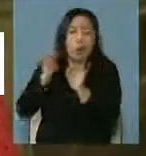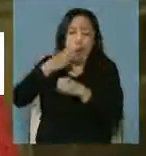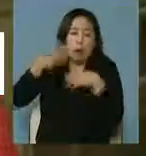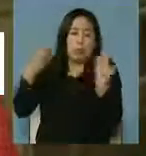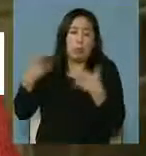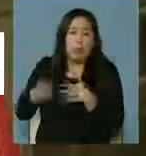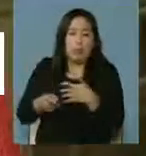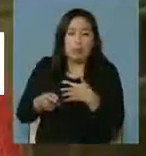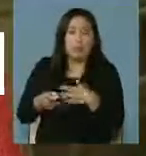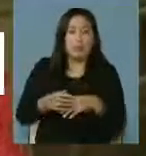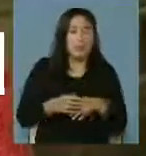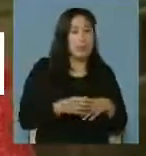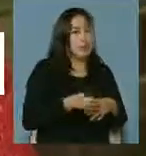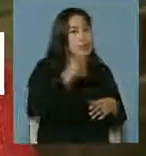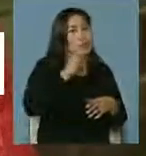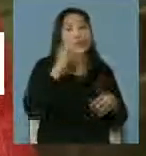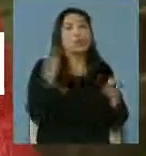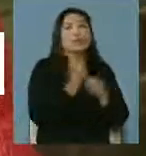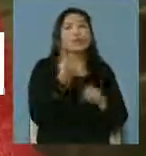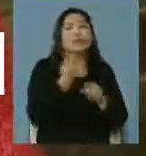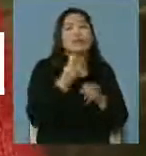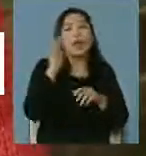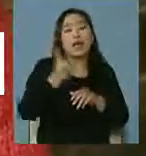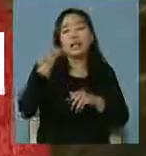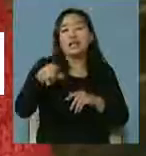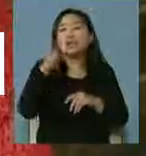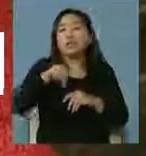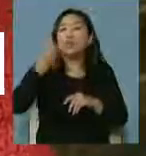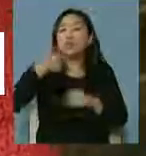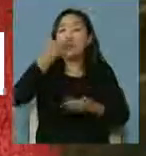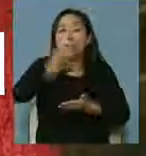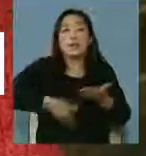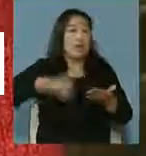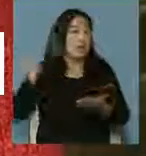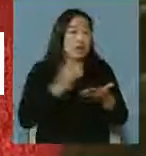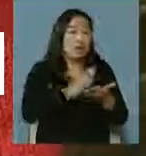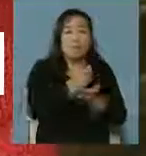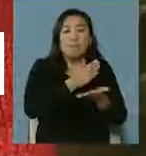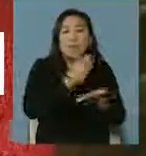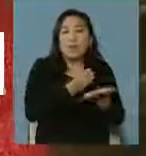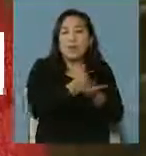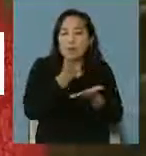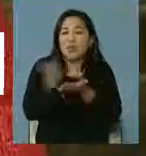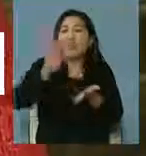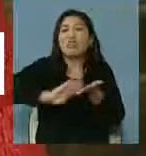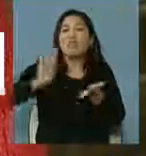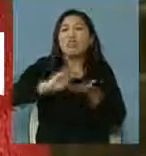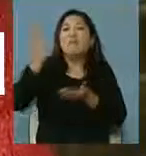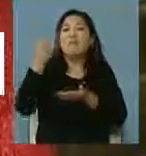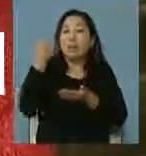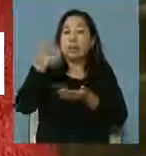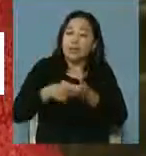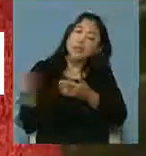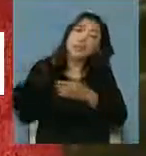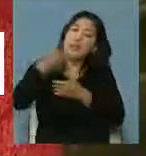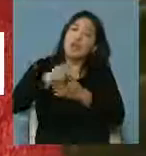pueden inscribir a las que necesiten? No, no hay un cupo. Ellos deben presentarse a todas las materias que adeudan. Y